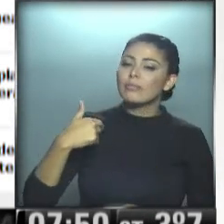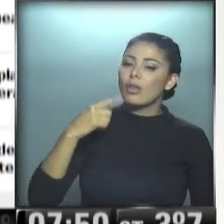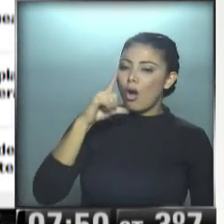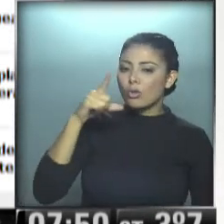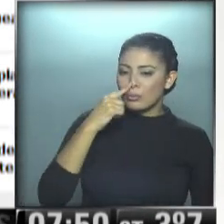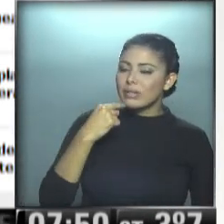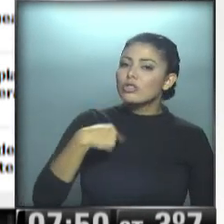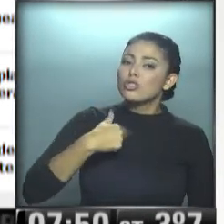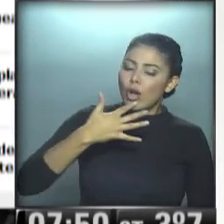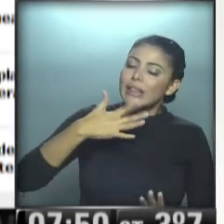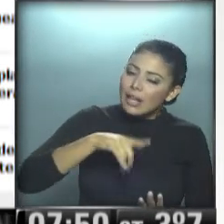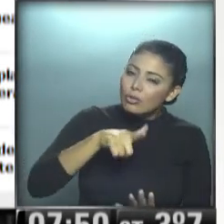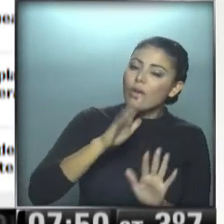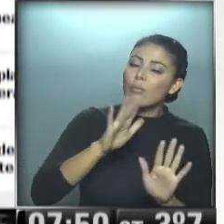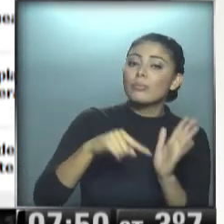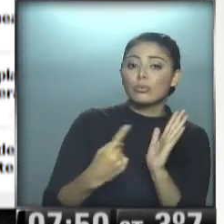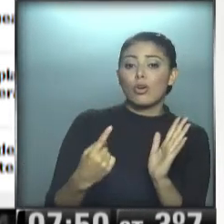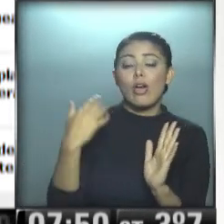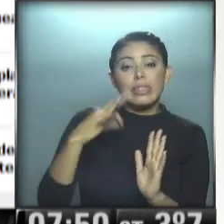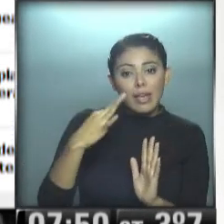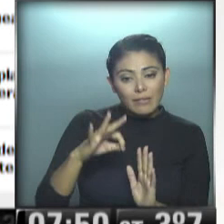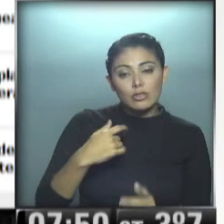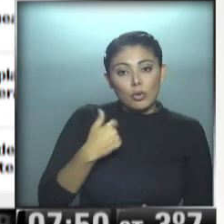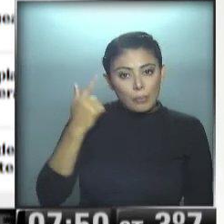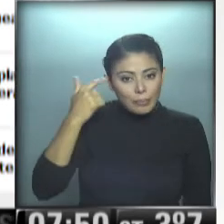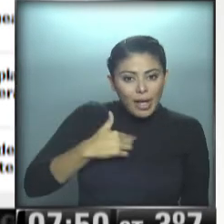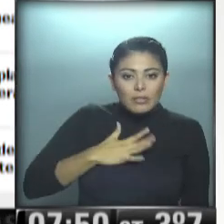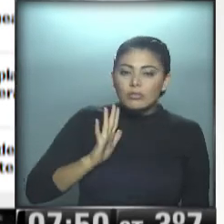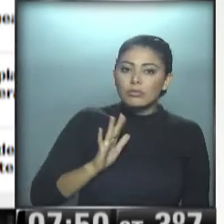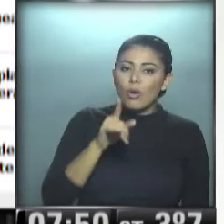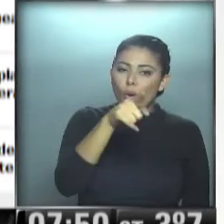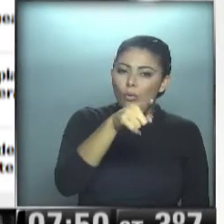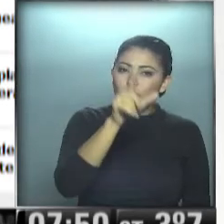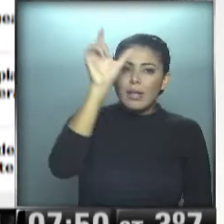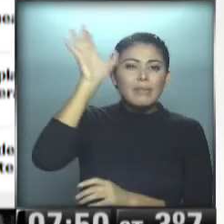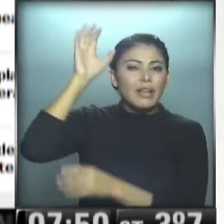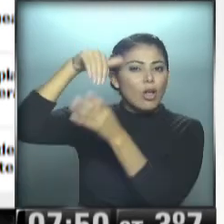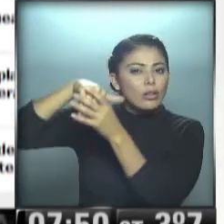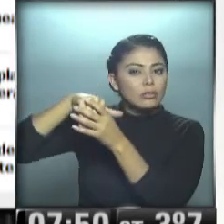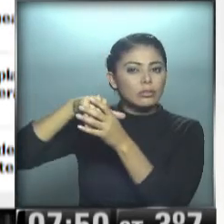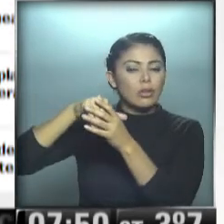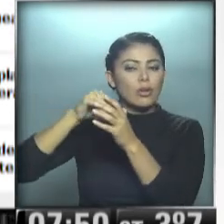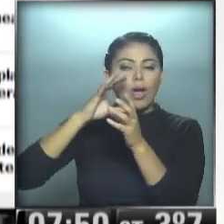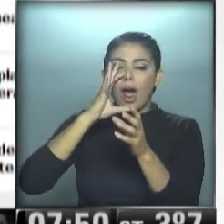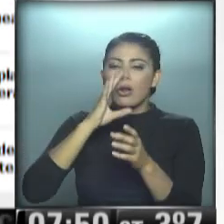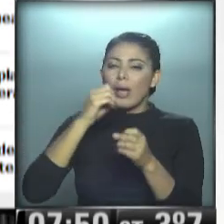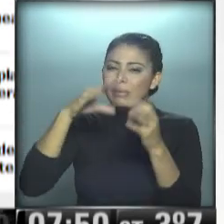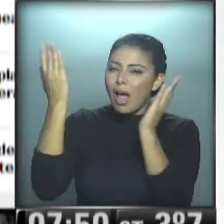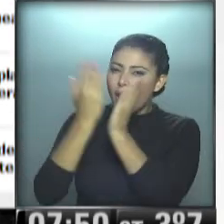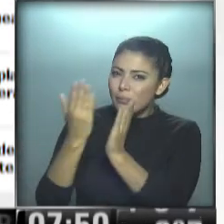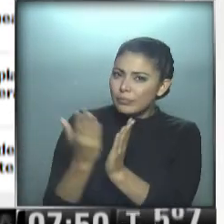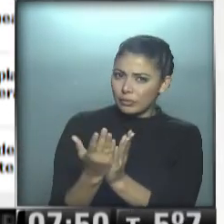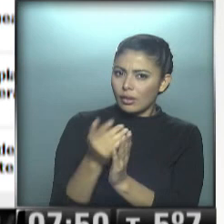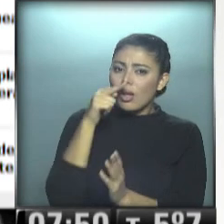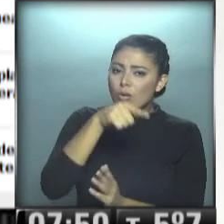su precaución, pero esto debe ser, supongo yo, para dentro de ustedes en el Vaticano, algún... motivo de investigación, porque lo ha